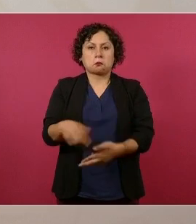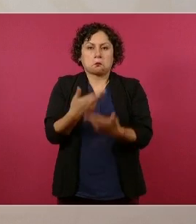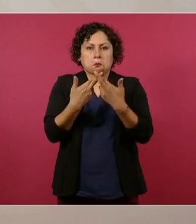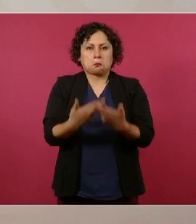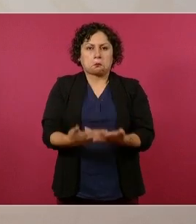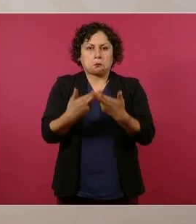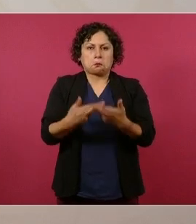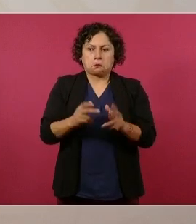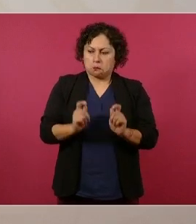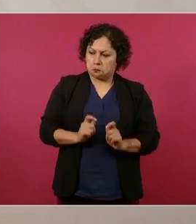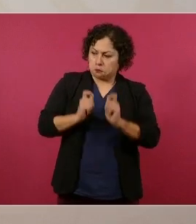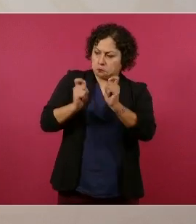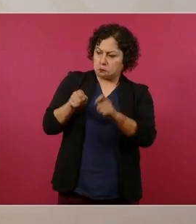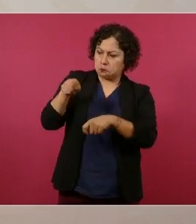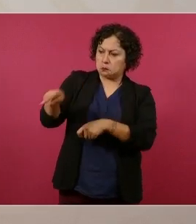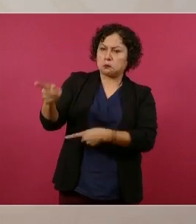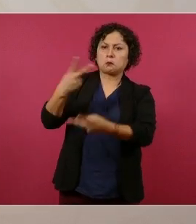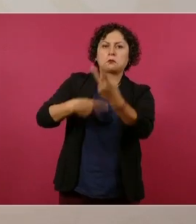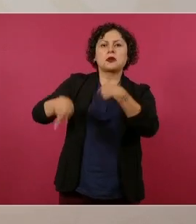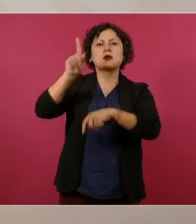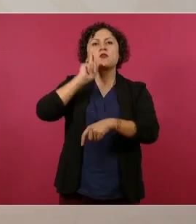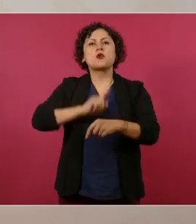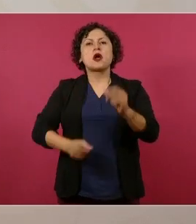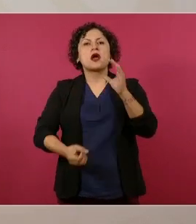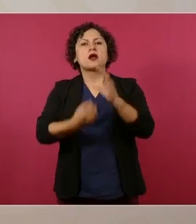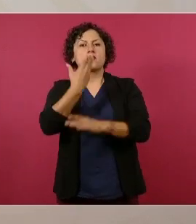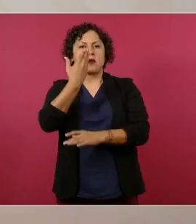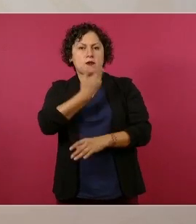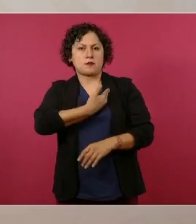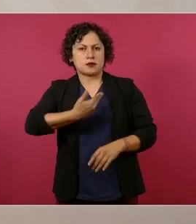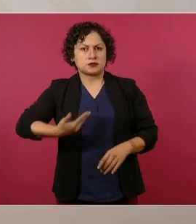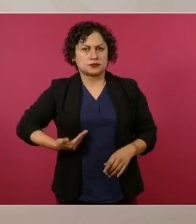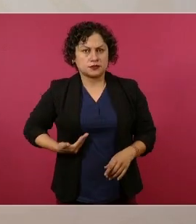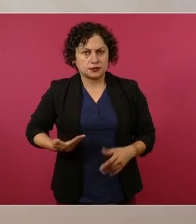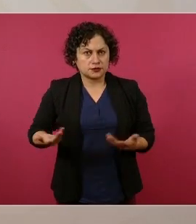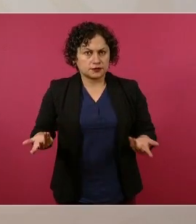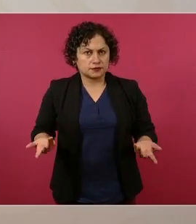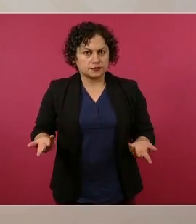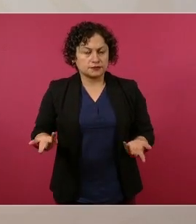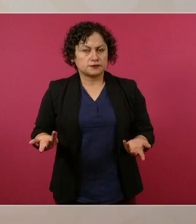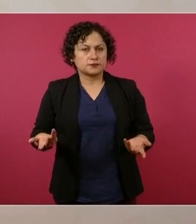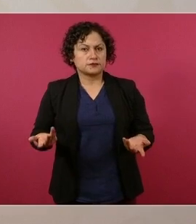para la nueva administración, que no tenga